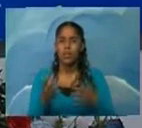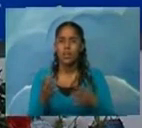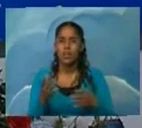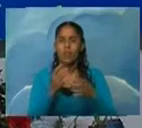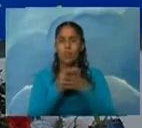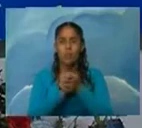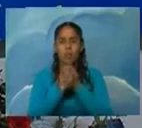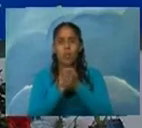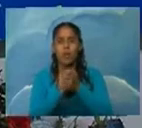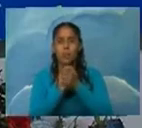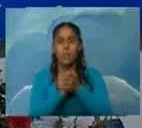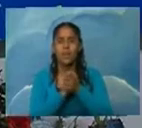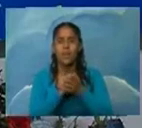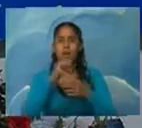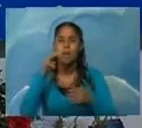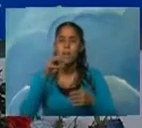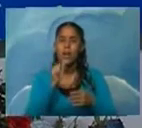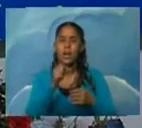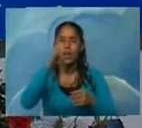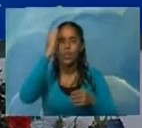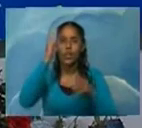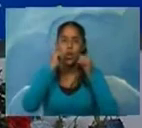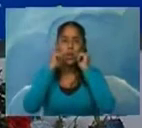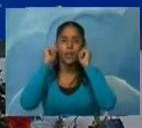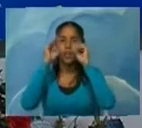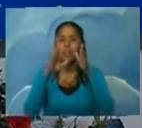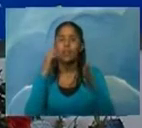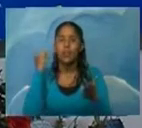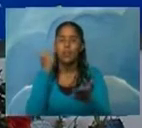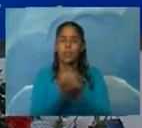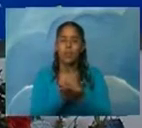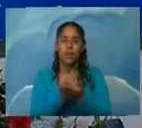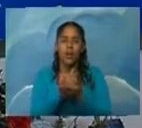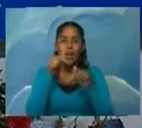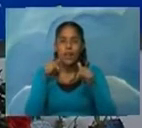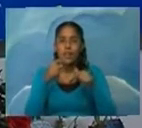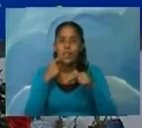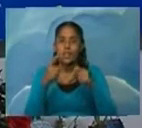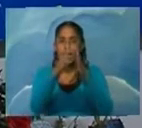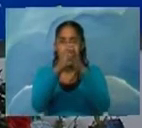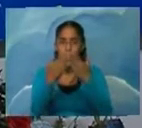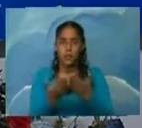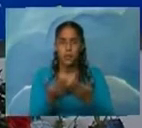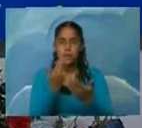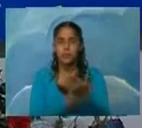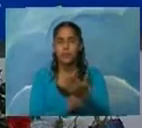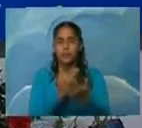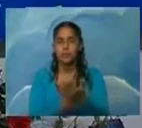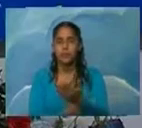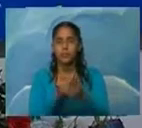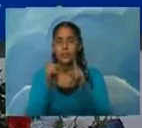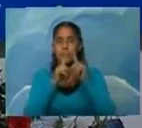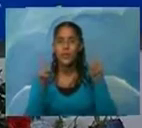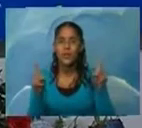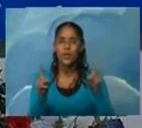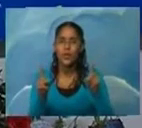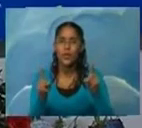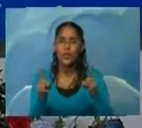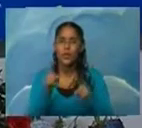Muy amigable el Maelito, que Dios lo bendiga. Amén. Amén. Aquí dice, mis amados hermanos, no